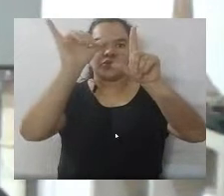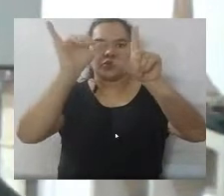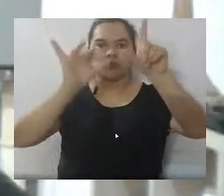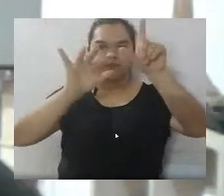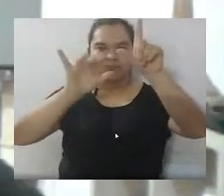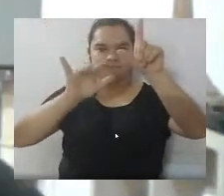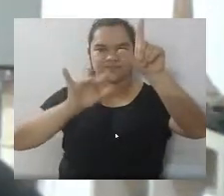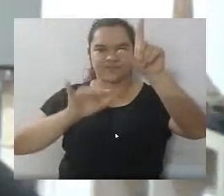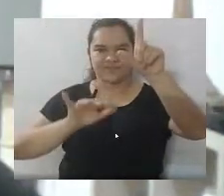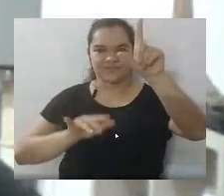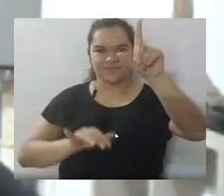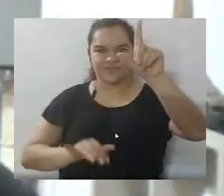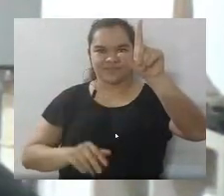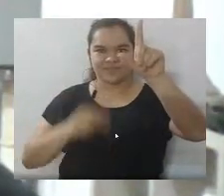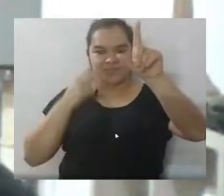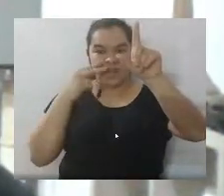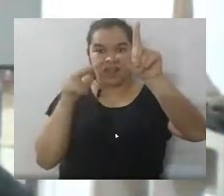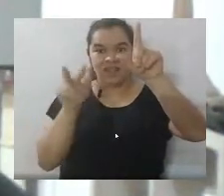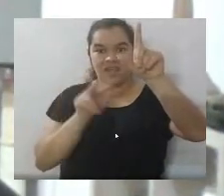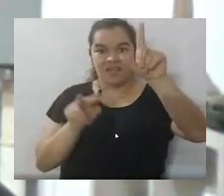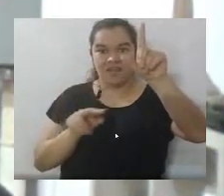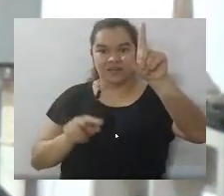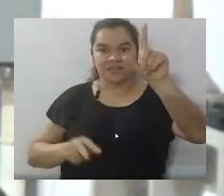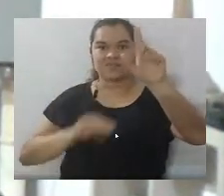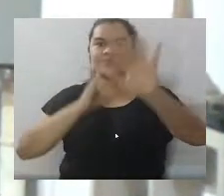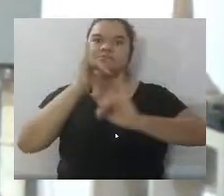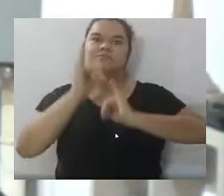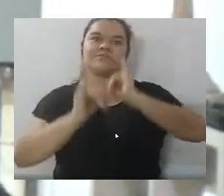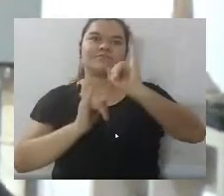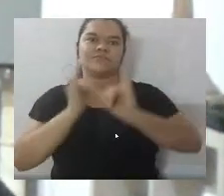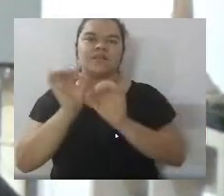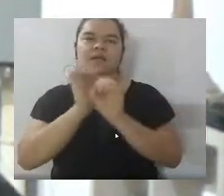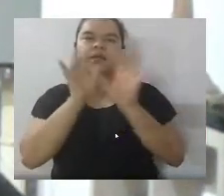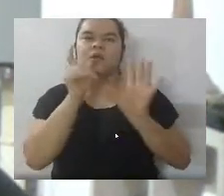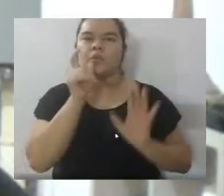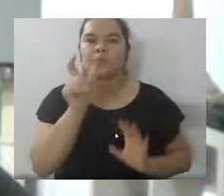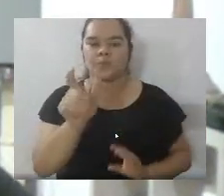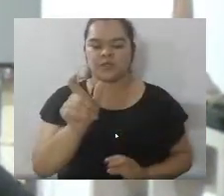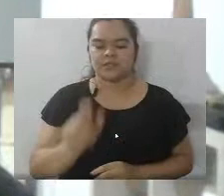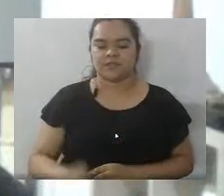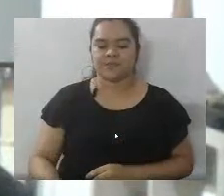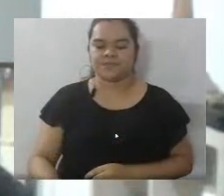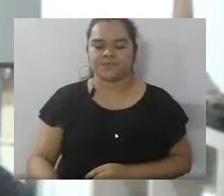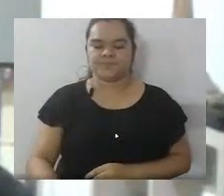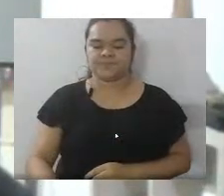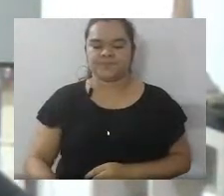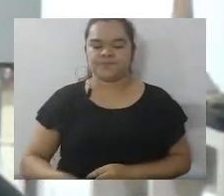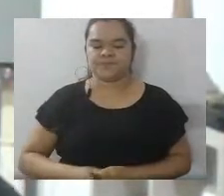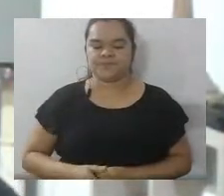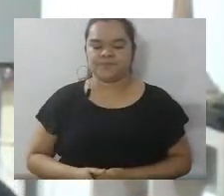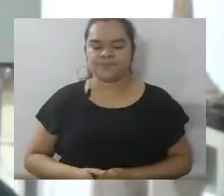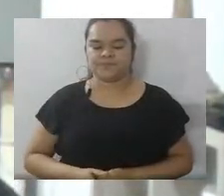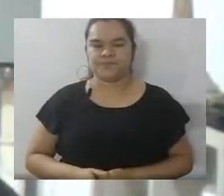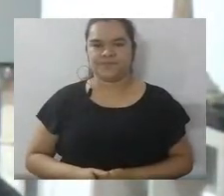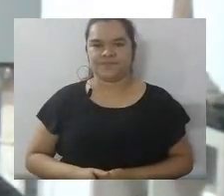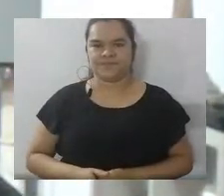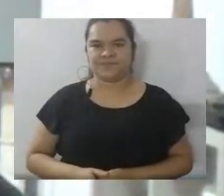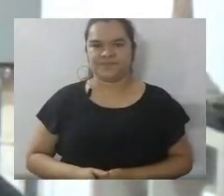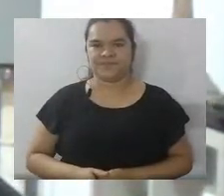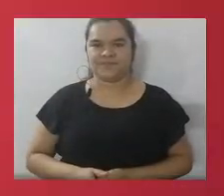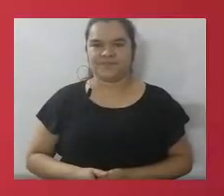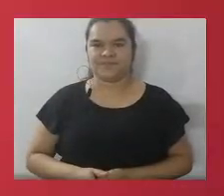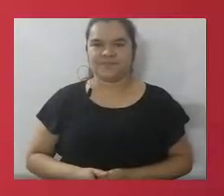las preguntas, que nos cuente más o menos cuáles son las inquietudes de nuestros participantes. Silvia.